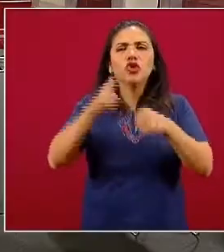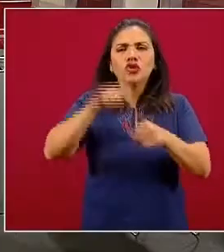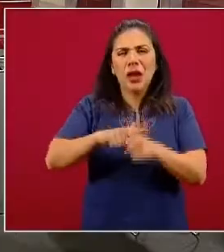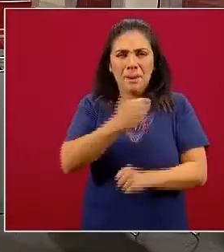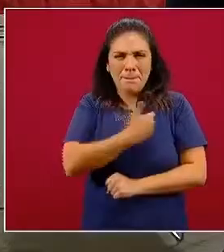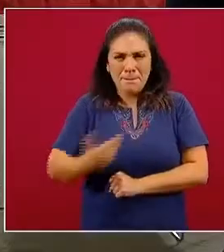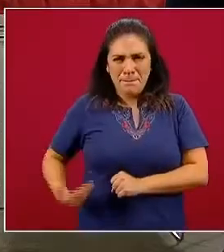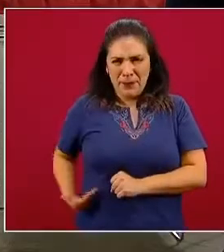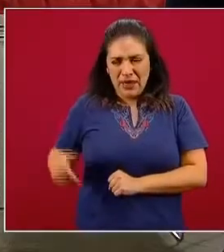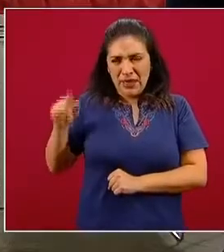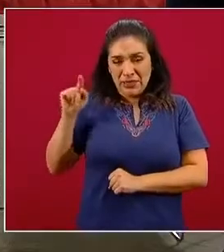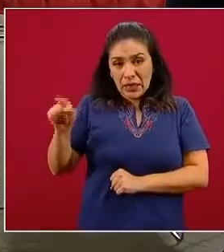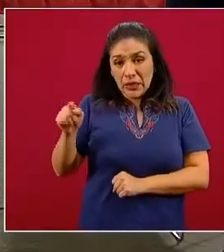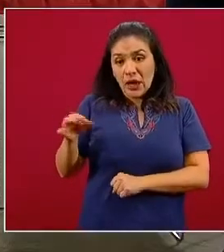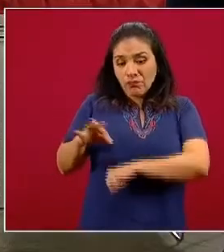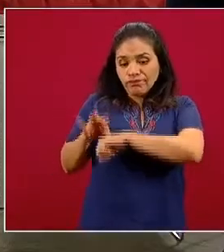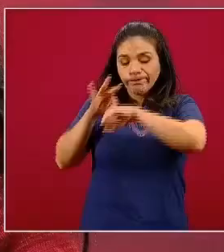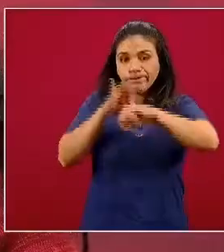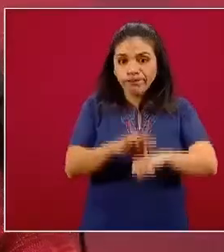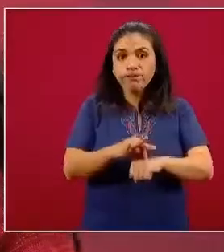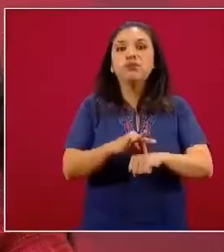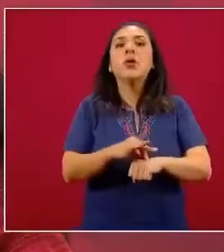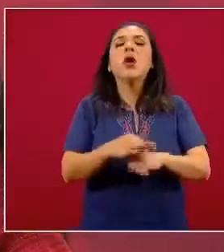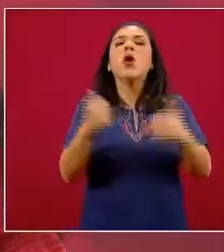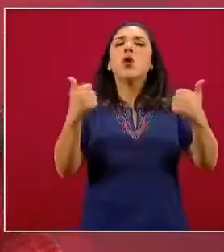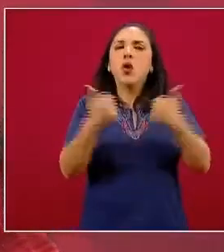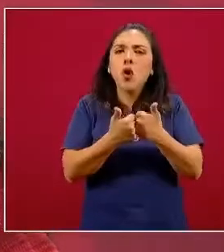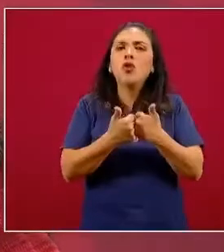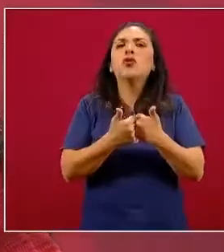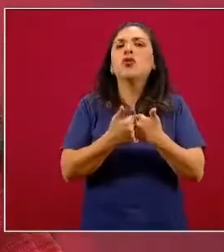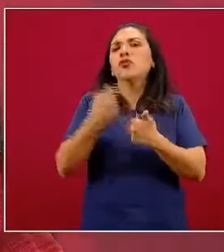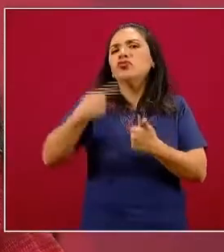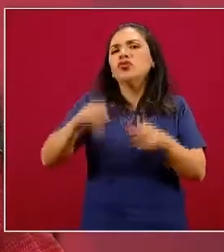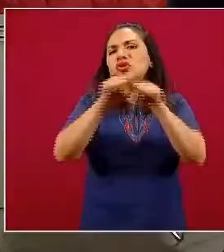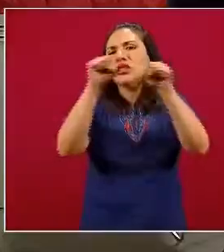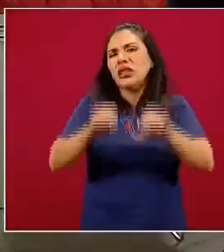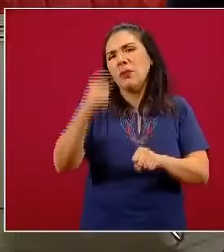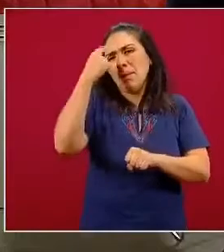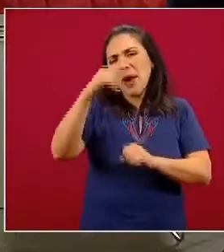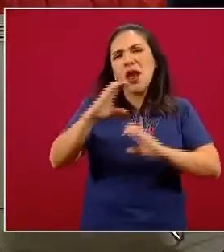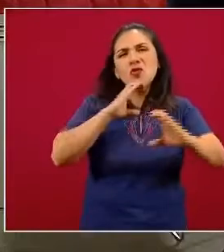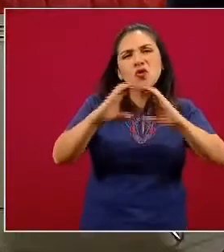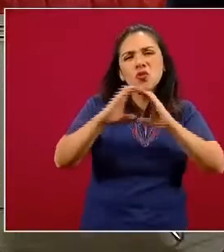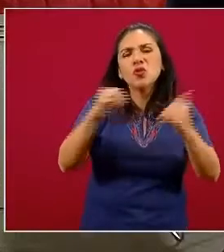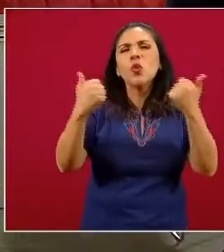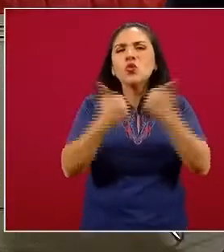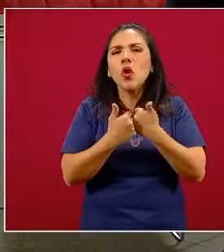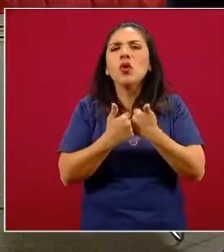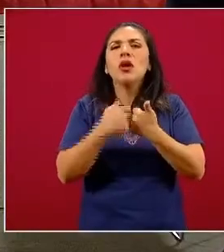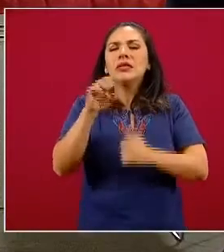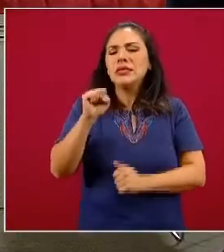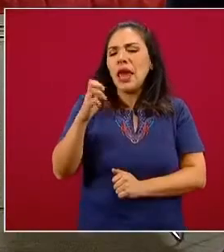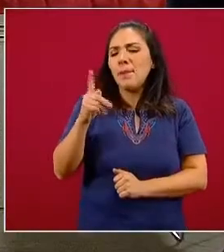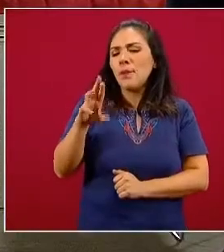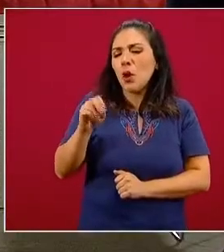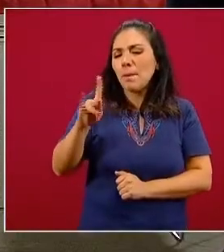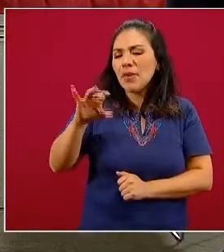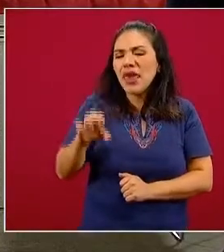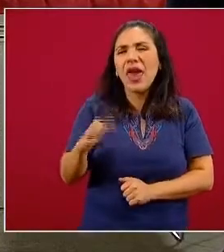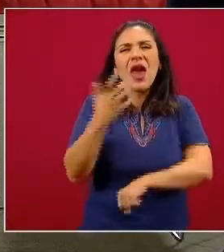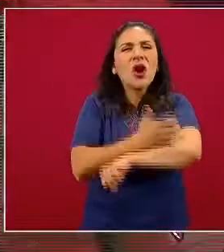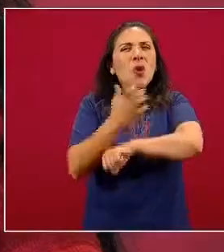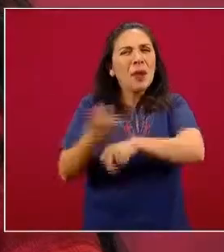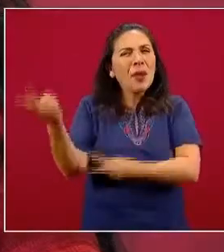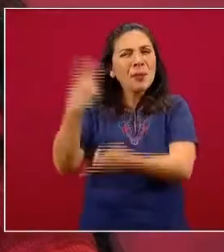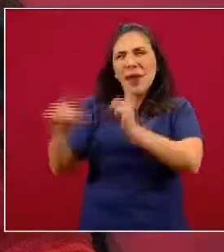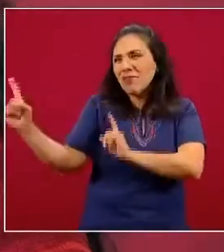de Presidencia de la República, con todo el sistema de medios públicos en coordinación, se apropie los compañeros que pasan